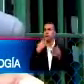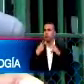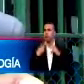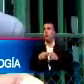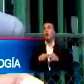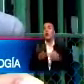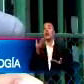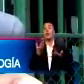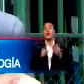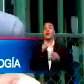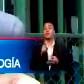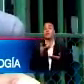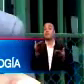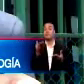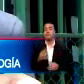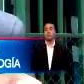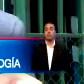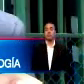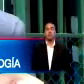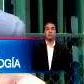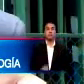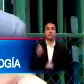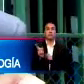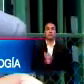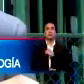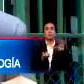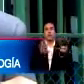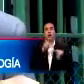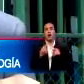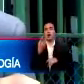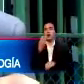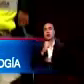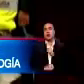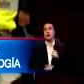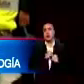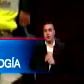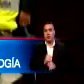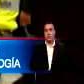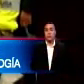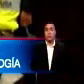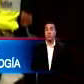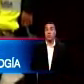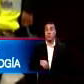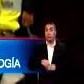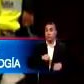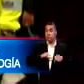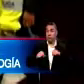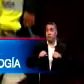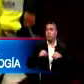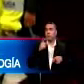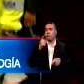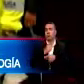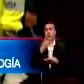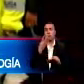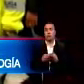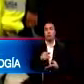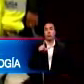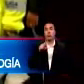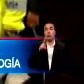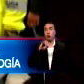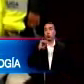un presunto delito de peculado, el cual tiene una pena prevista de 10 a 13 años de acuerdo al Código. En esta diligencia se dispuso la detención de